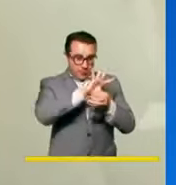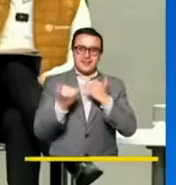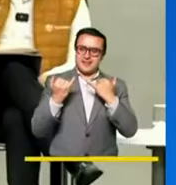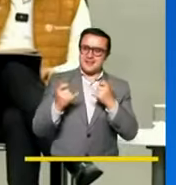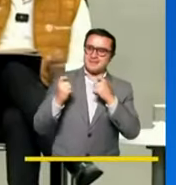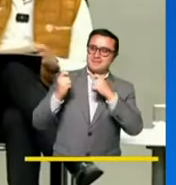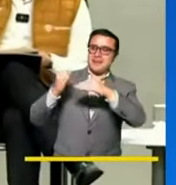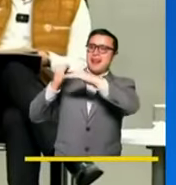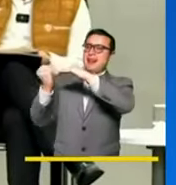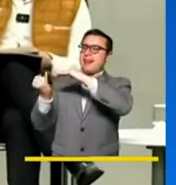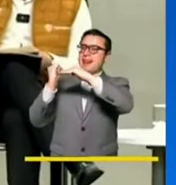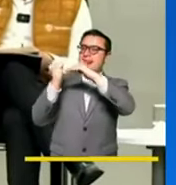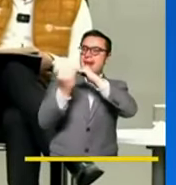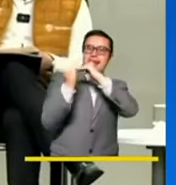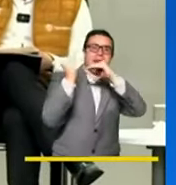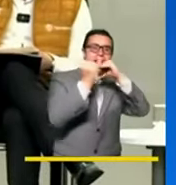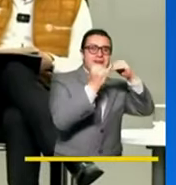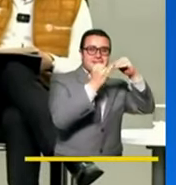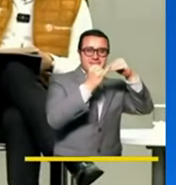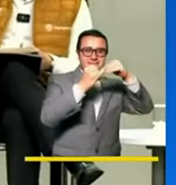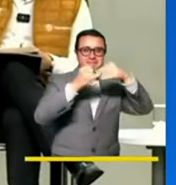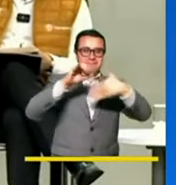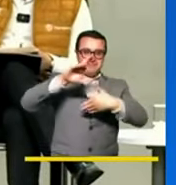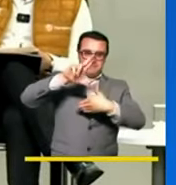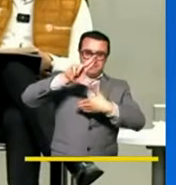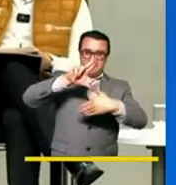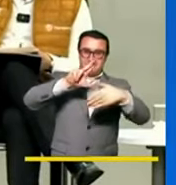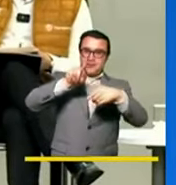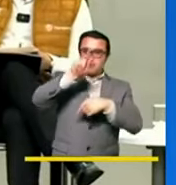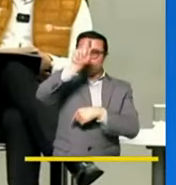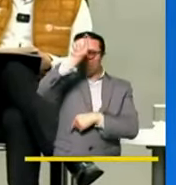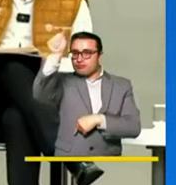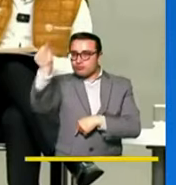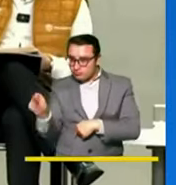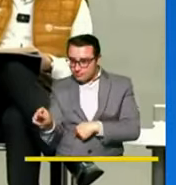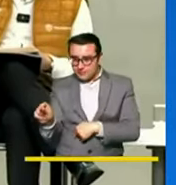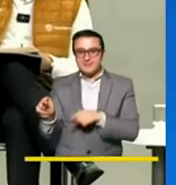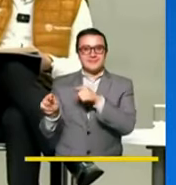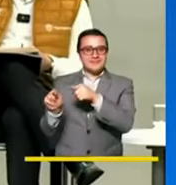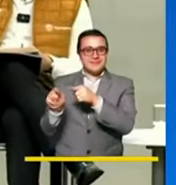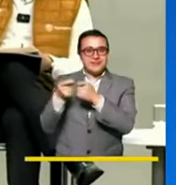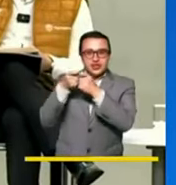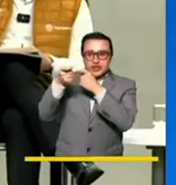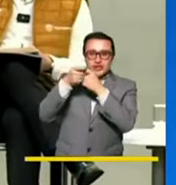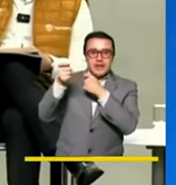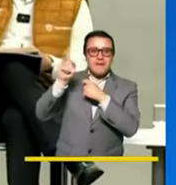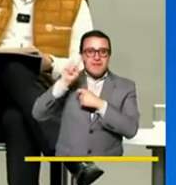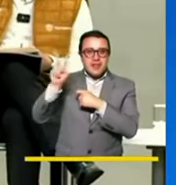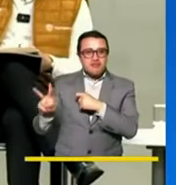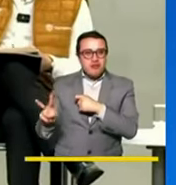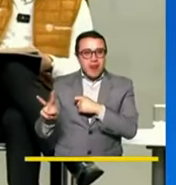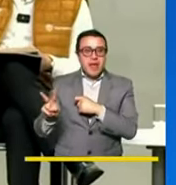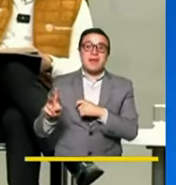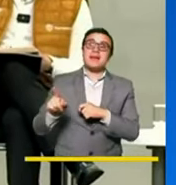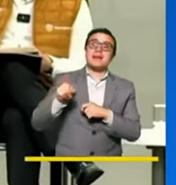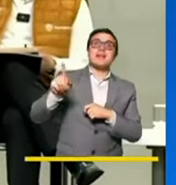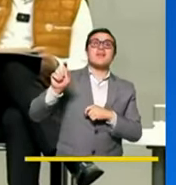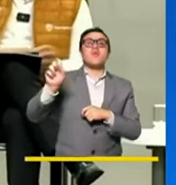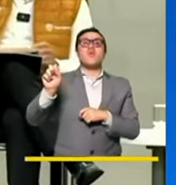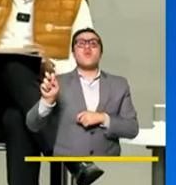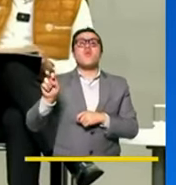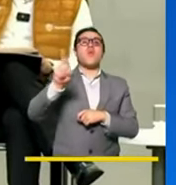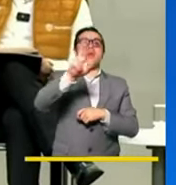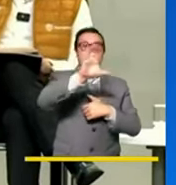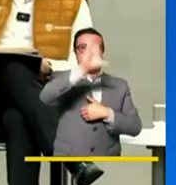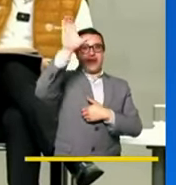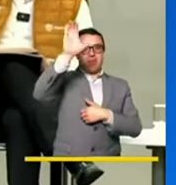pero resuelve un conflicto se sientan los empresarios le copian el discurso del desarrollo industrial agropecuario vía el